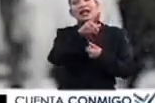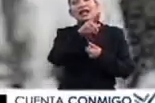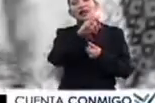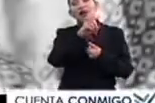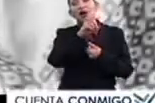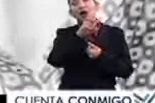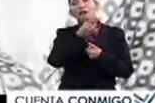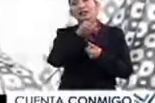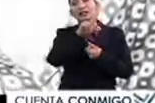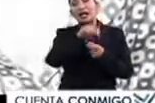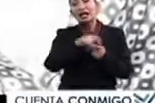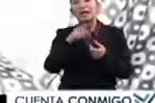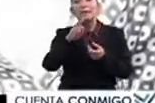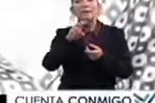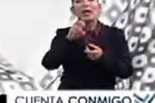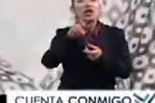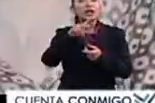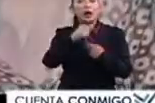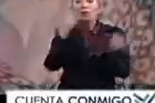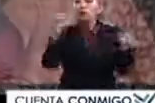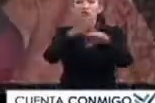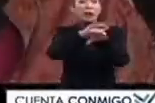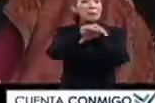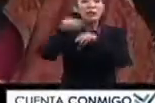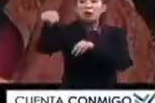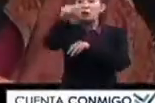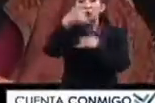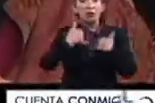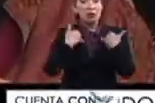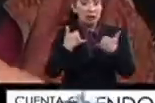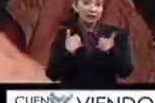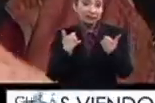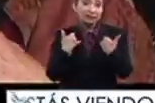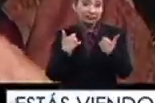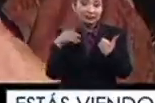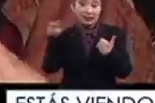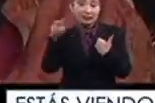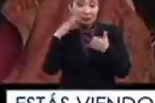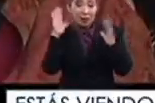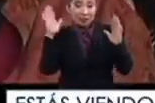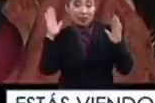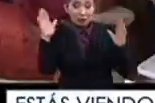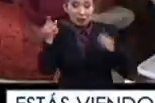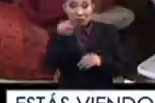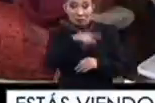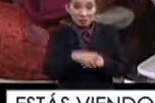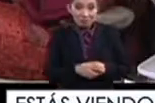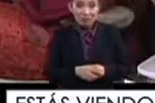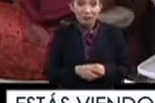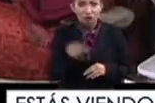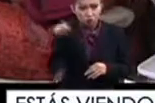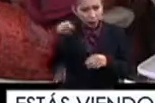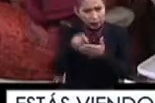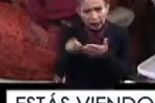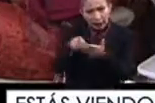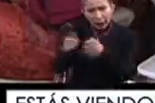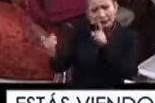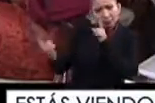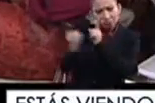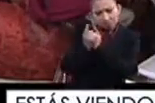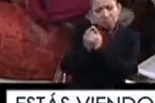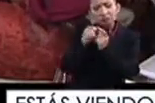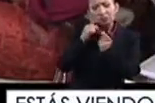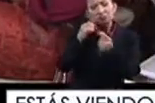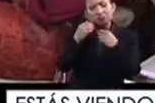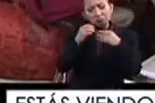Luiselli, con Verónica Gerber. Es decir, que tengo muchos amigos jóvenes, que eso es muy maravilloso, ¿no? ¿Te escribes? ¿Te ves? Me